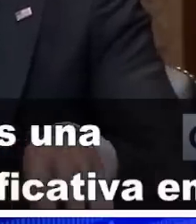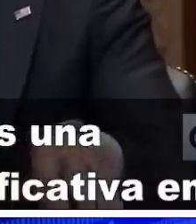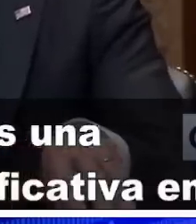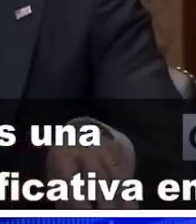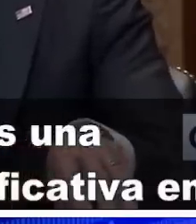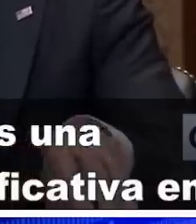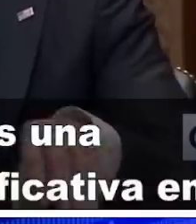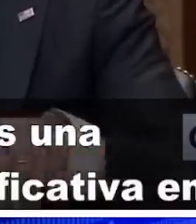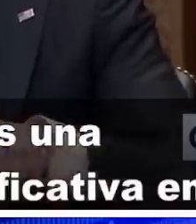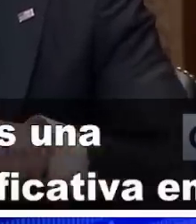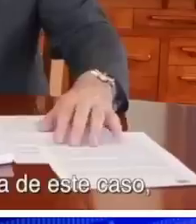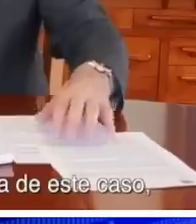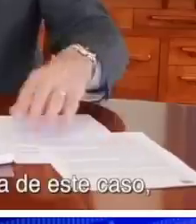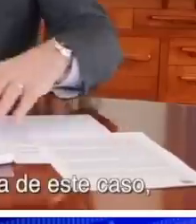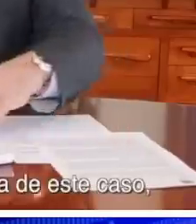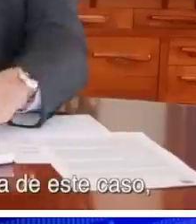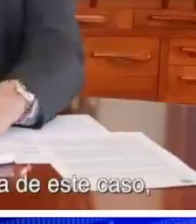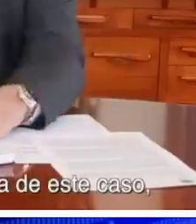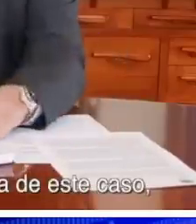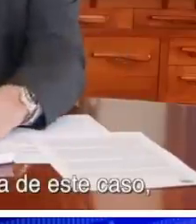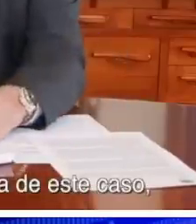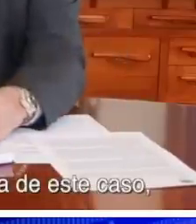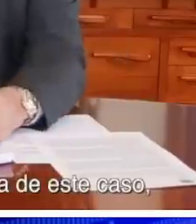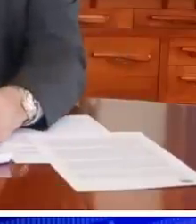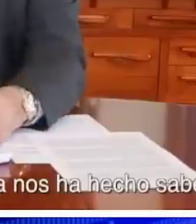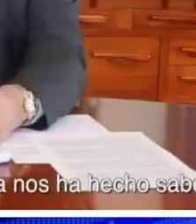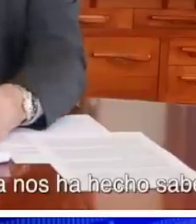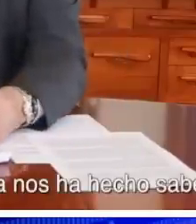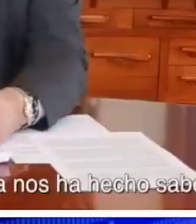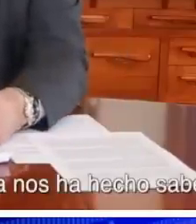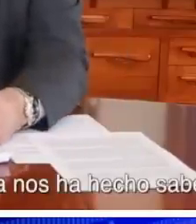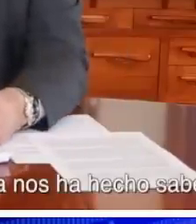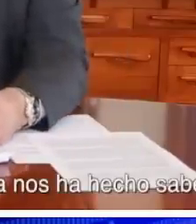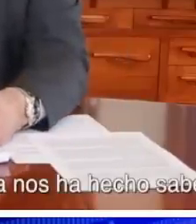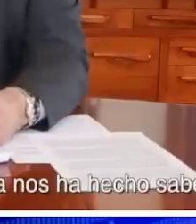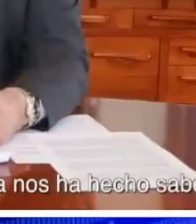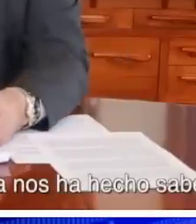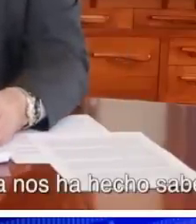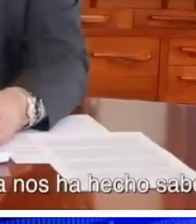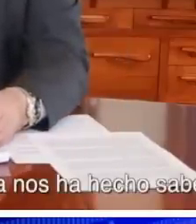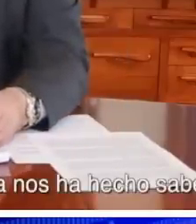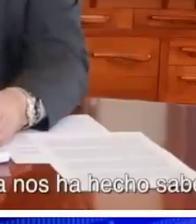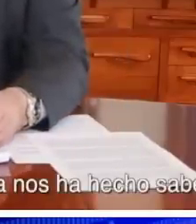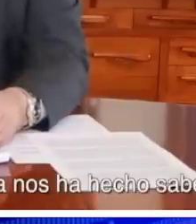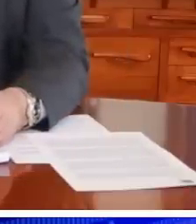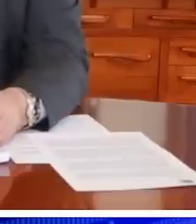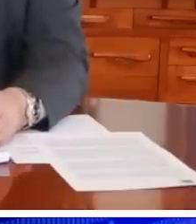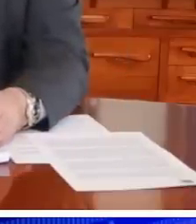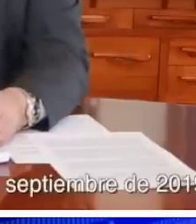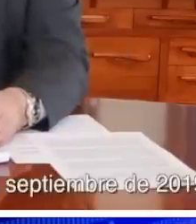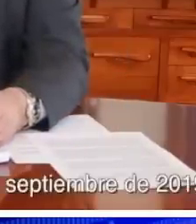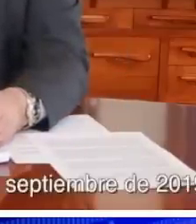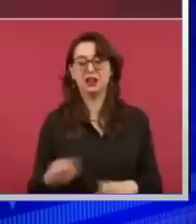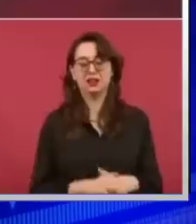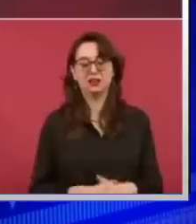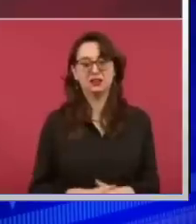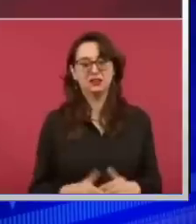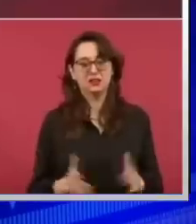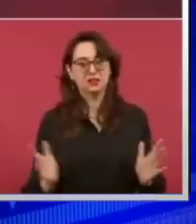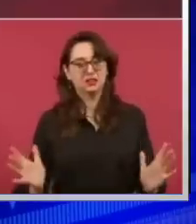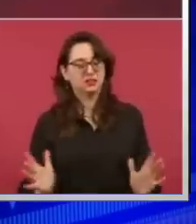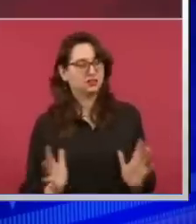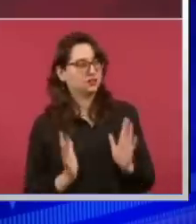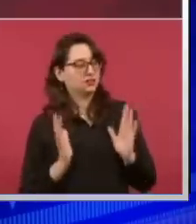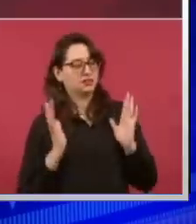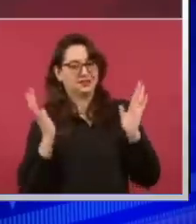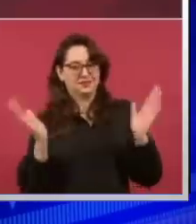parte especialmente de los demócratas. Esto señaló parte, de esto fue lo que señaló el presidente Obrador. Y como tú